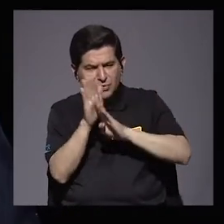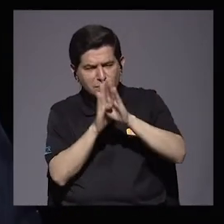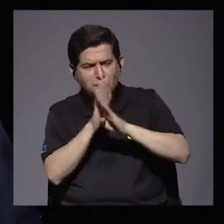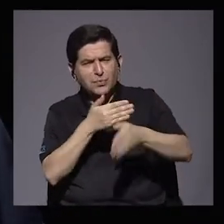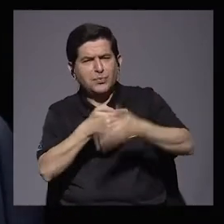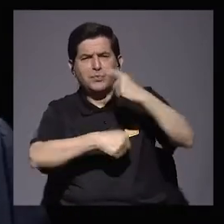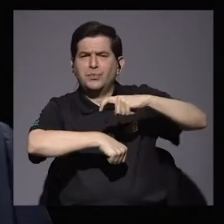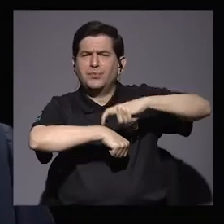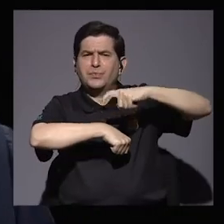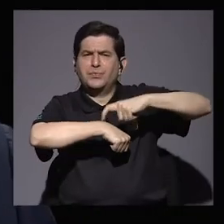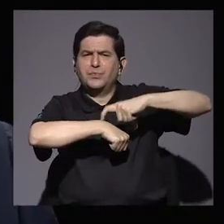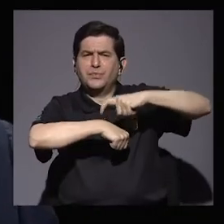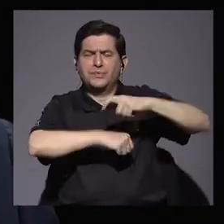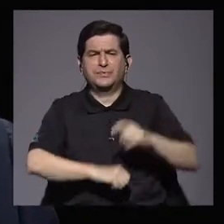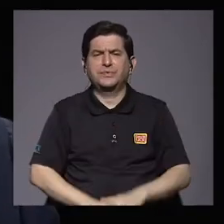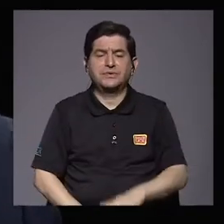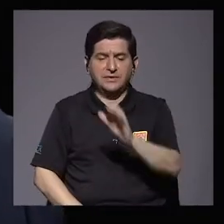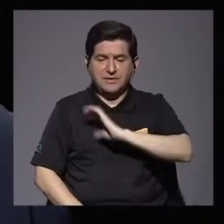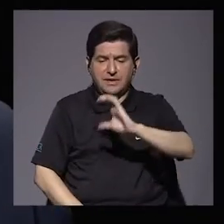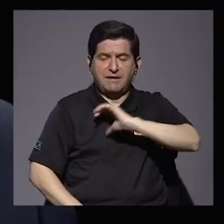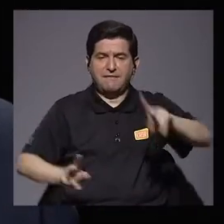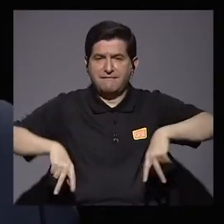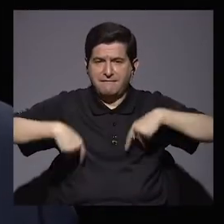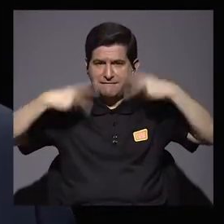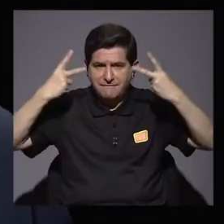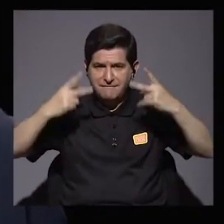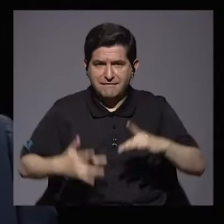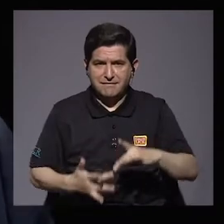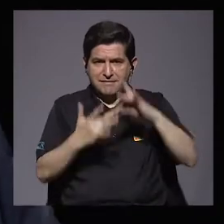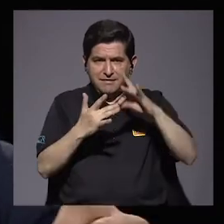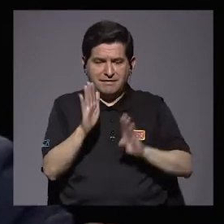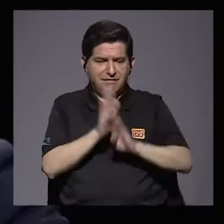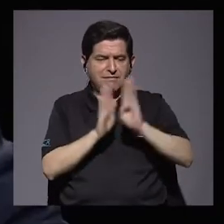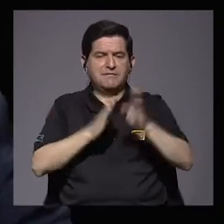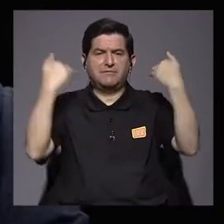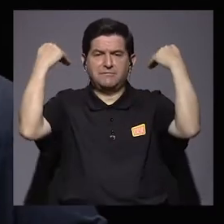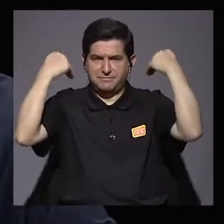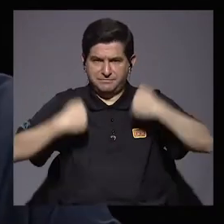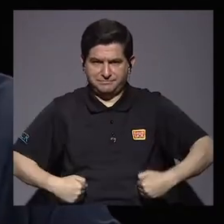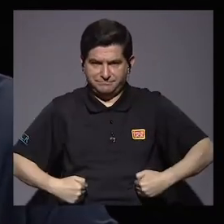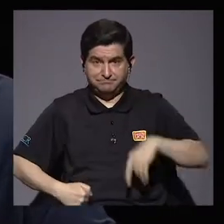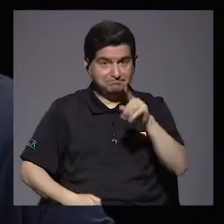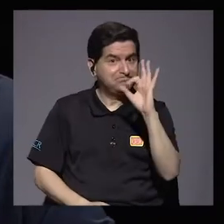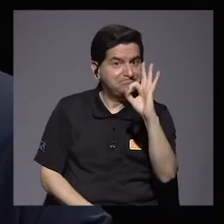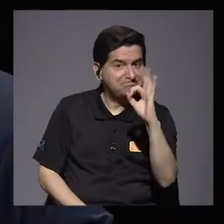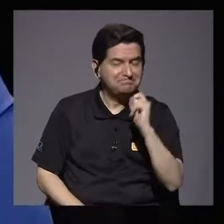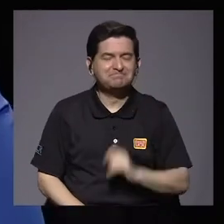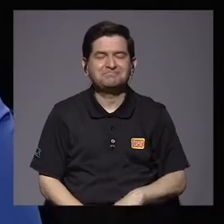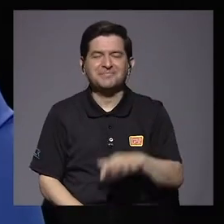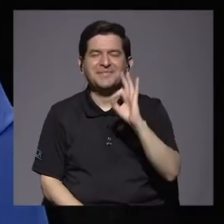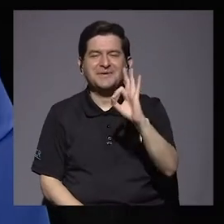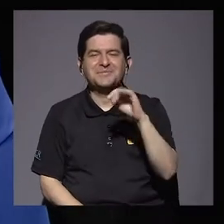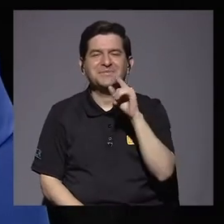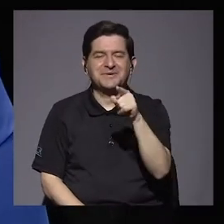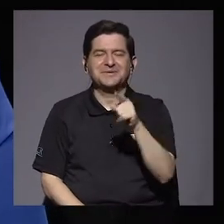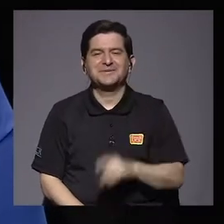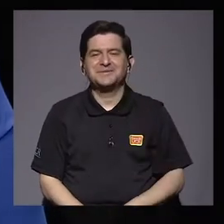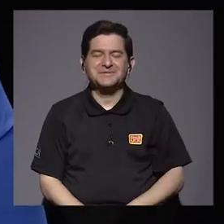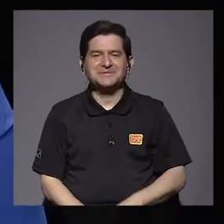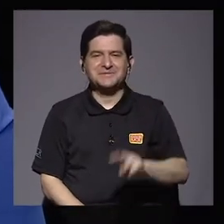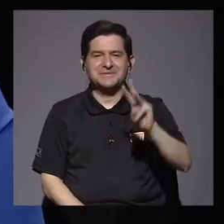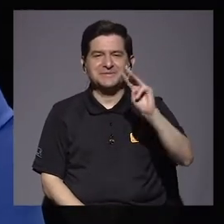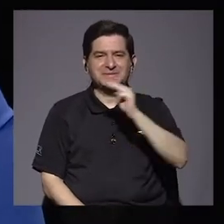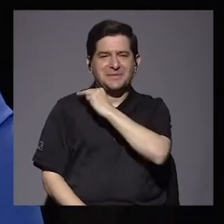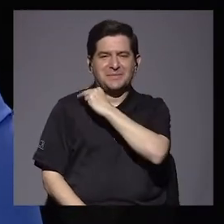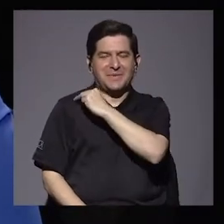desarrollando desde hace mucho tiempo en calidad de vida y sobre todo en desarrollo humano. ¿Qué tal? ¿Cómo está? Bien, ¿y usted, Marlon?